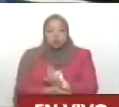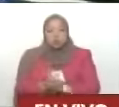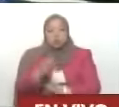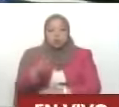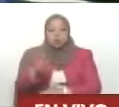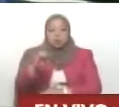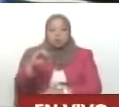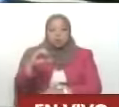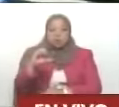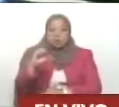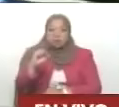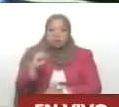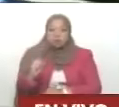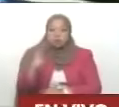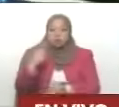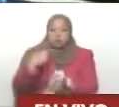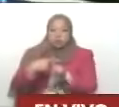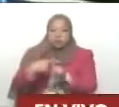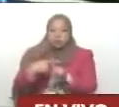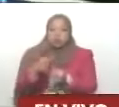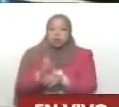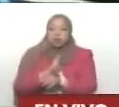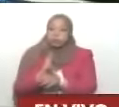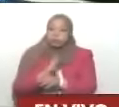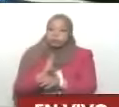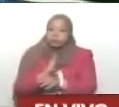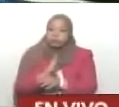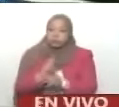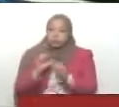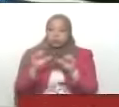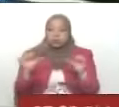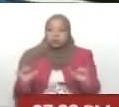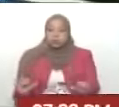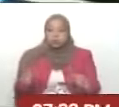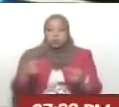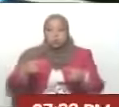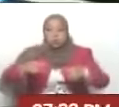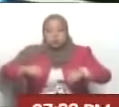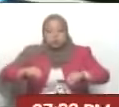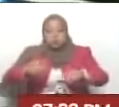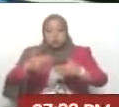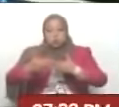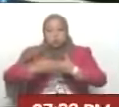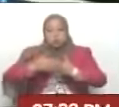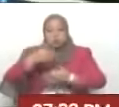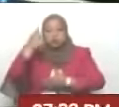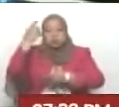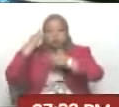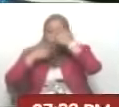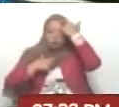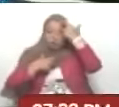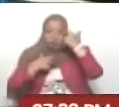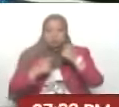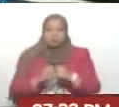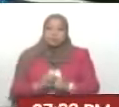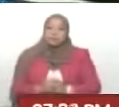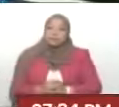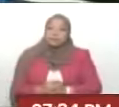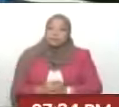para construir a mediano plazo el sistema de bloques continentales que planteó el comandante Chávez.